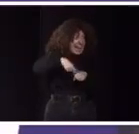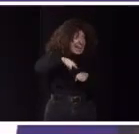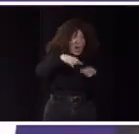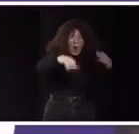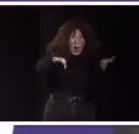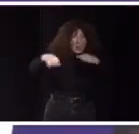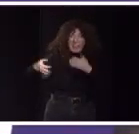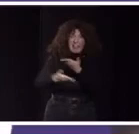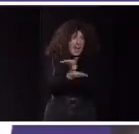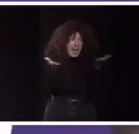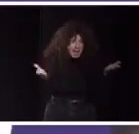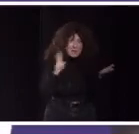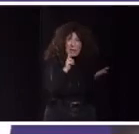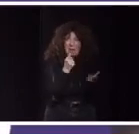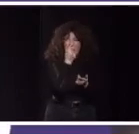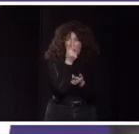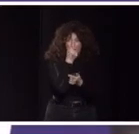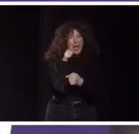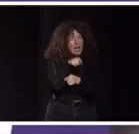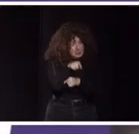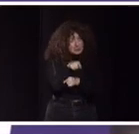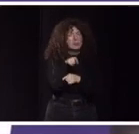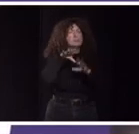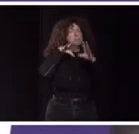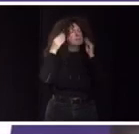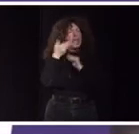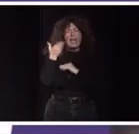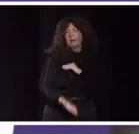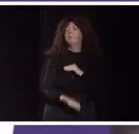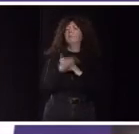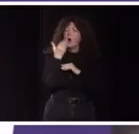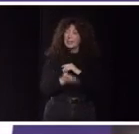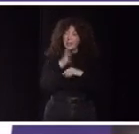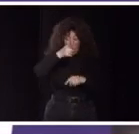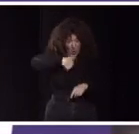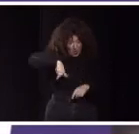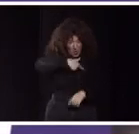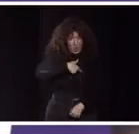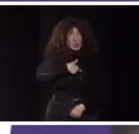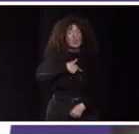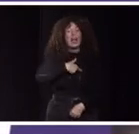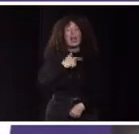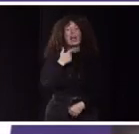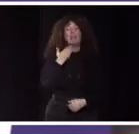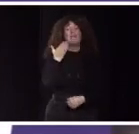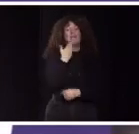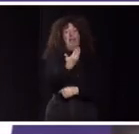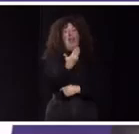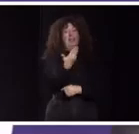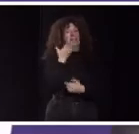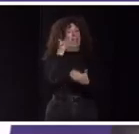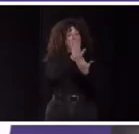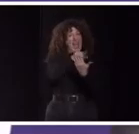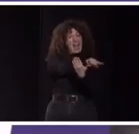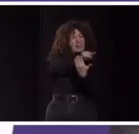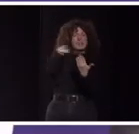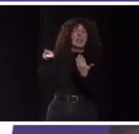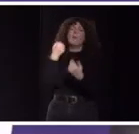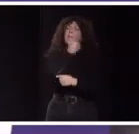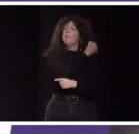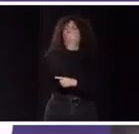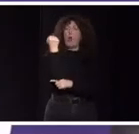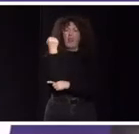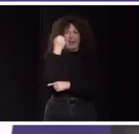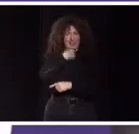parezcan pequeñas, son las más importantes, porque nosotras tenemos enfrente a todos los poderes de este